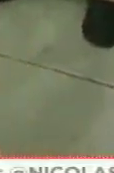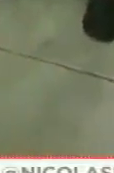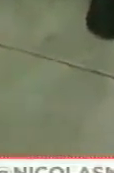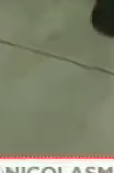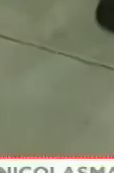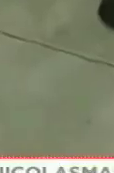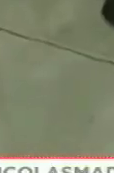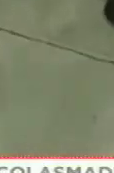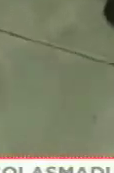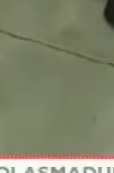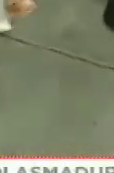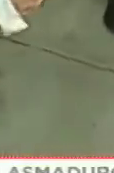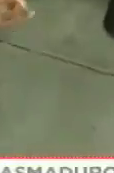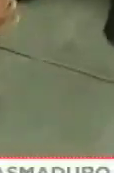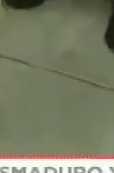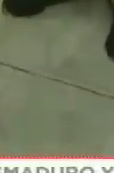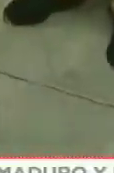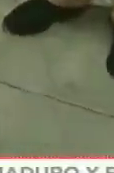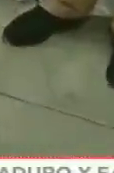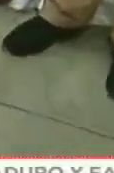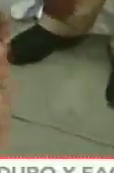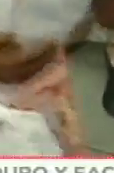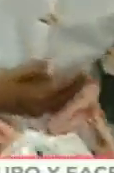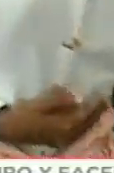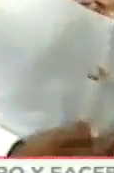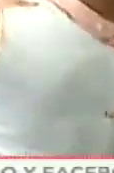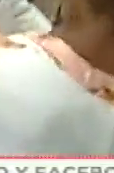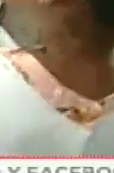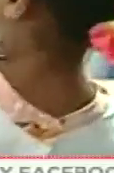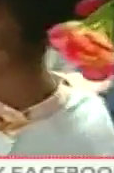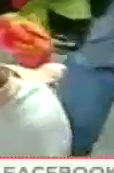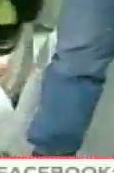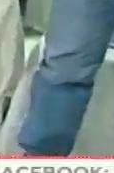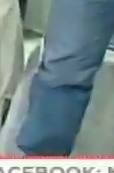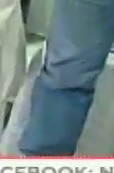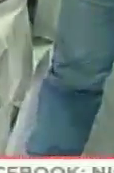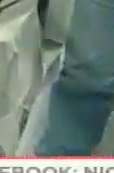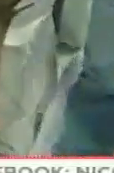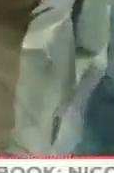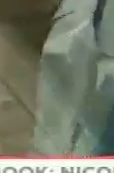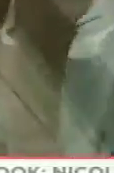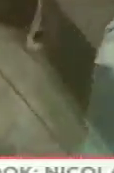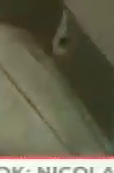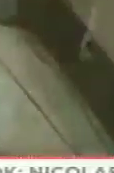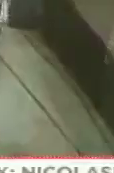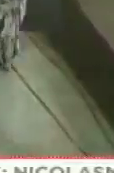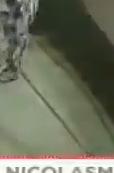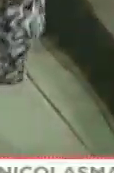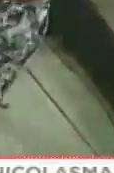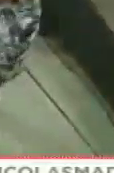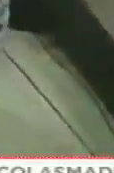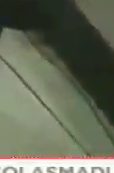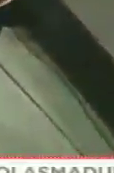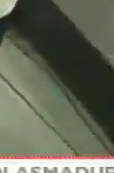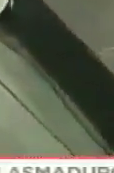Chávez, también que viva Simón. También que viva Simón, viva Nicolás Maduro, viva